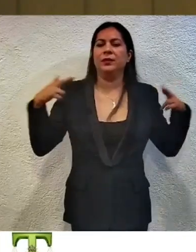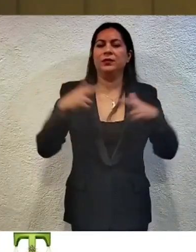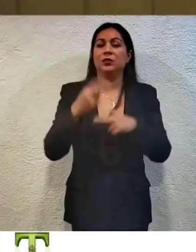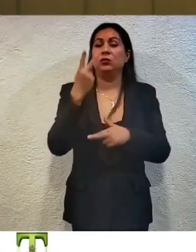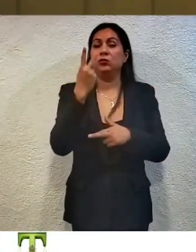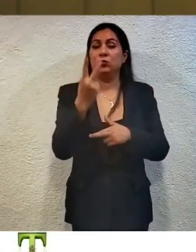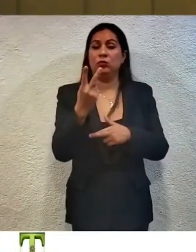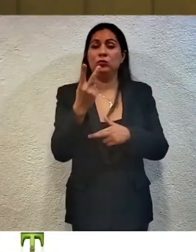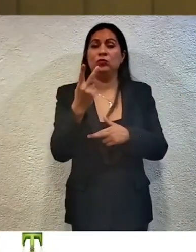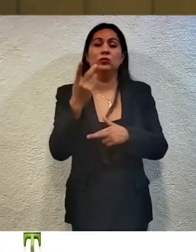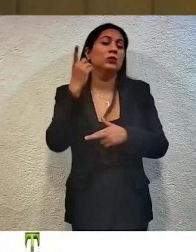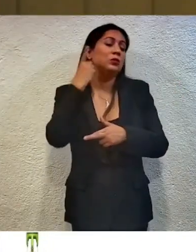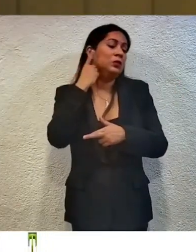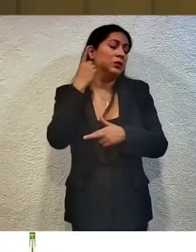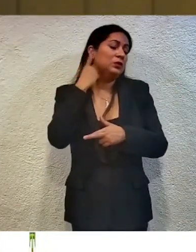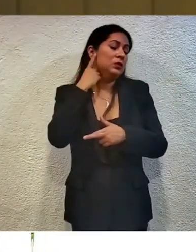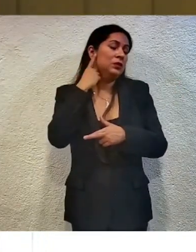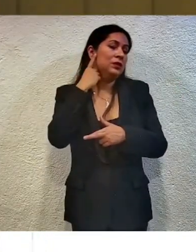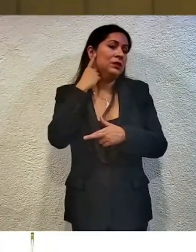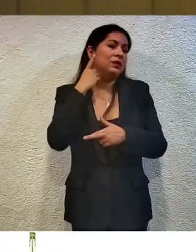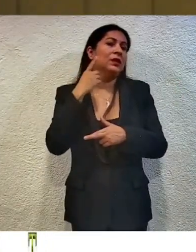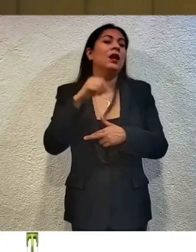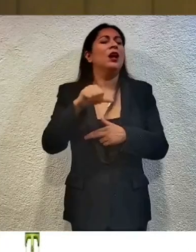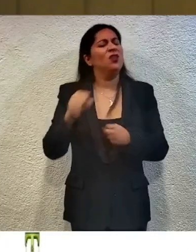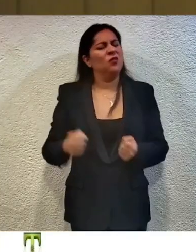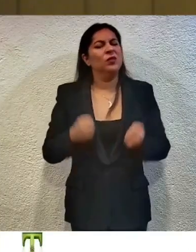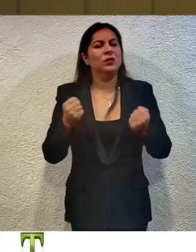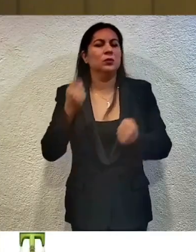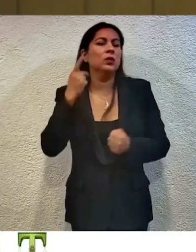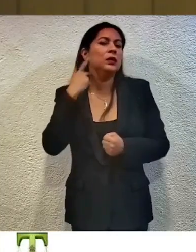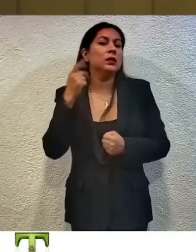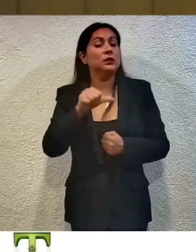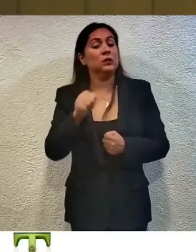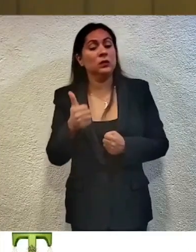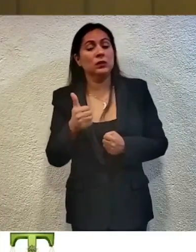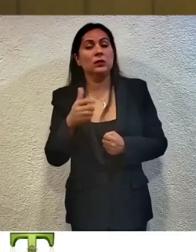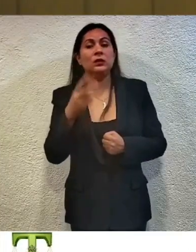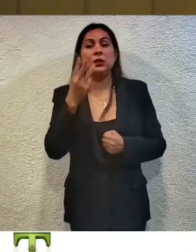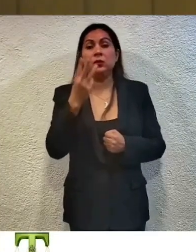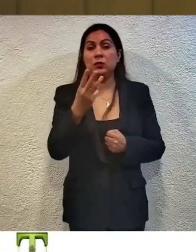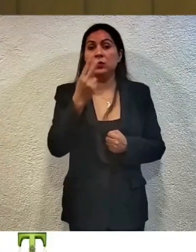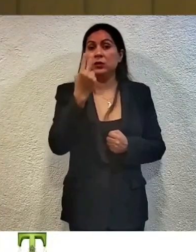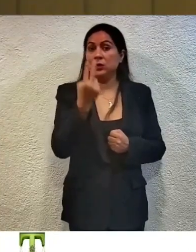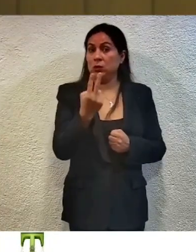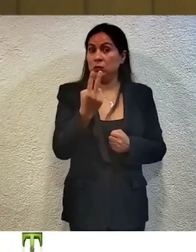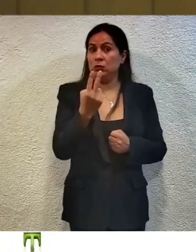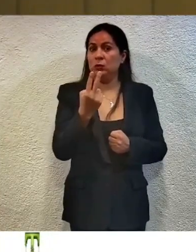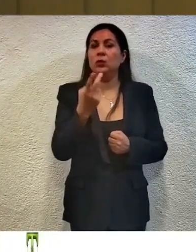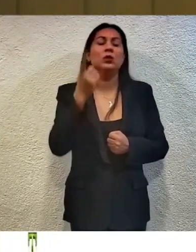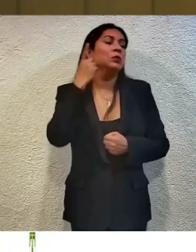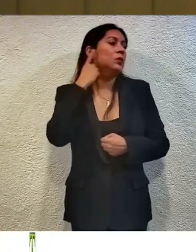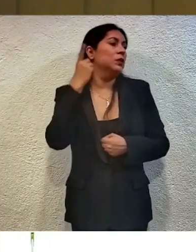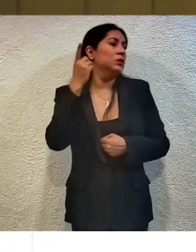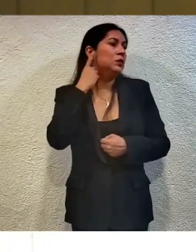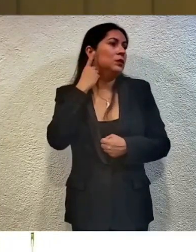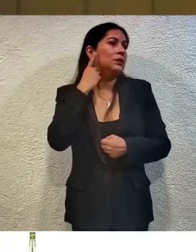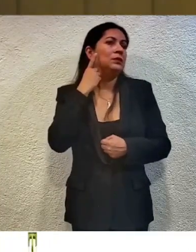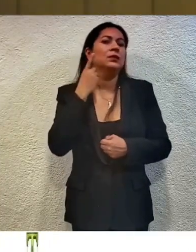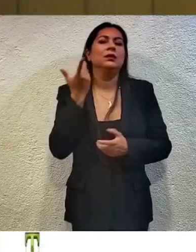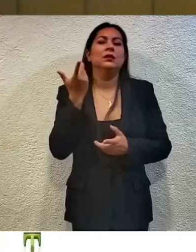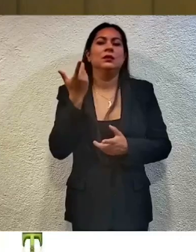2 diputaciones, hay fuerzas políticas que con 3 y 2 diputaciones